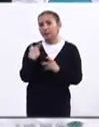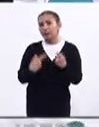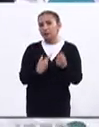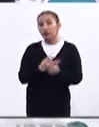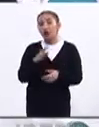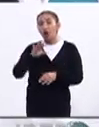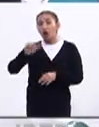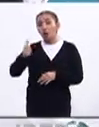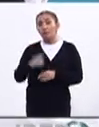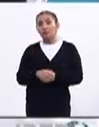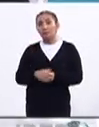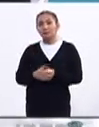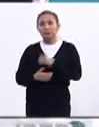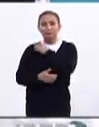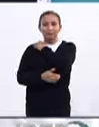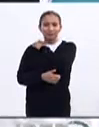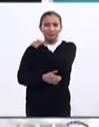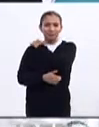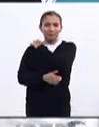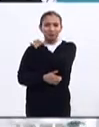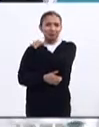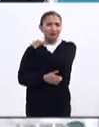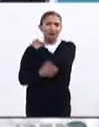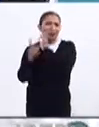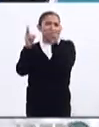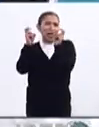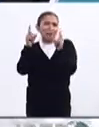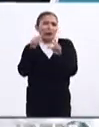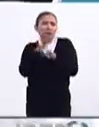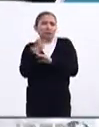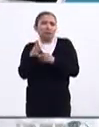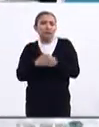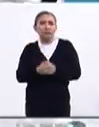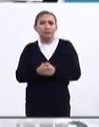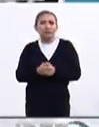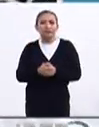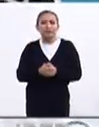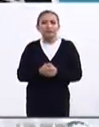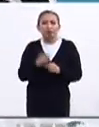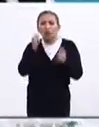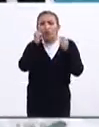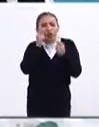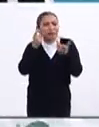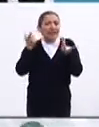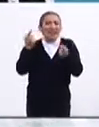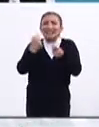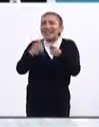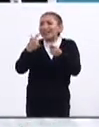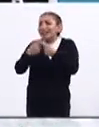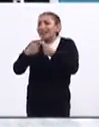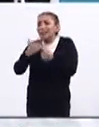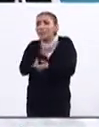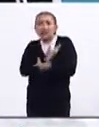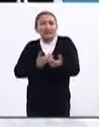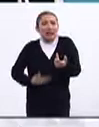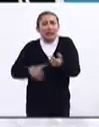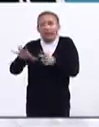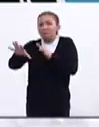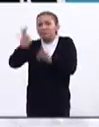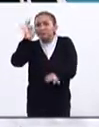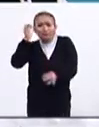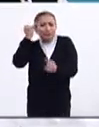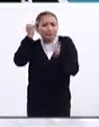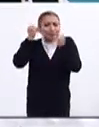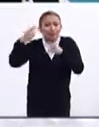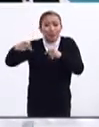pregunta. ¿Y la otra cuál era? Los grandes temas, ¿no? La agenda. Independientemente de la postura ideológica,